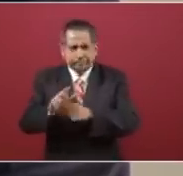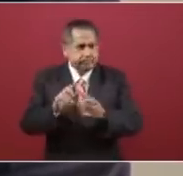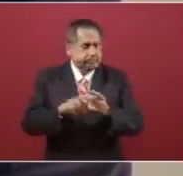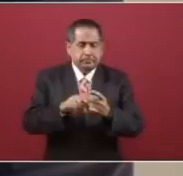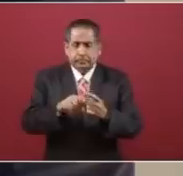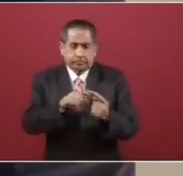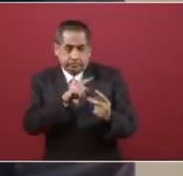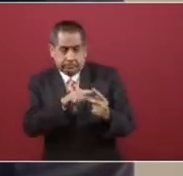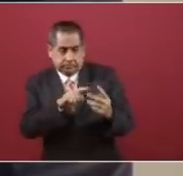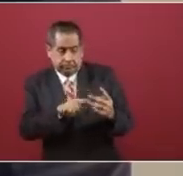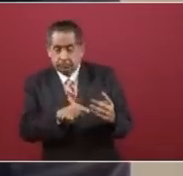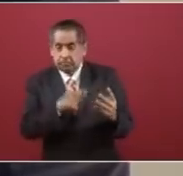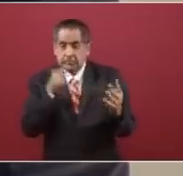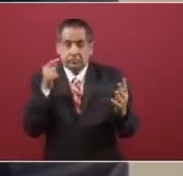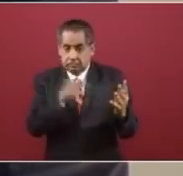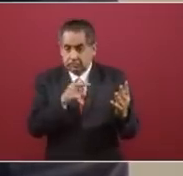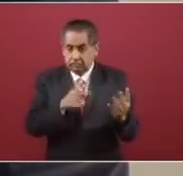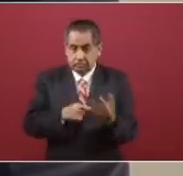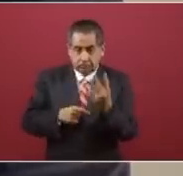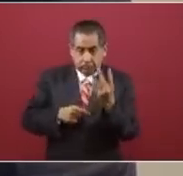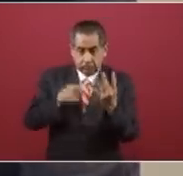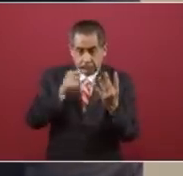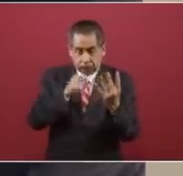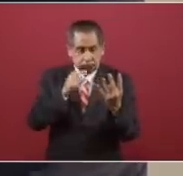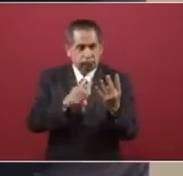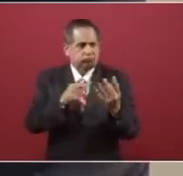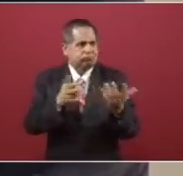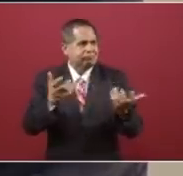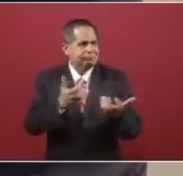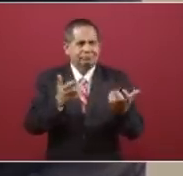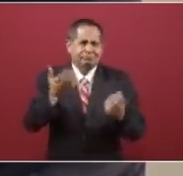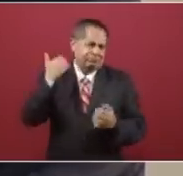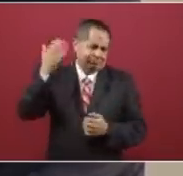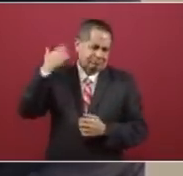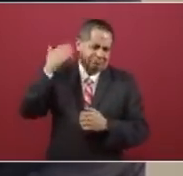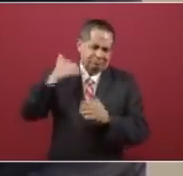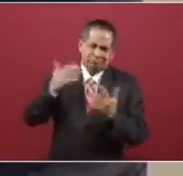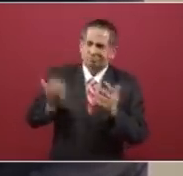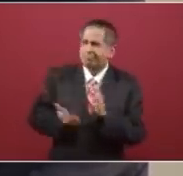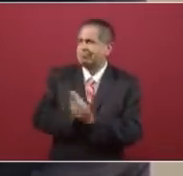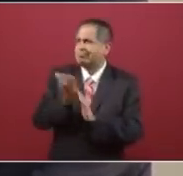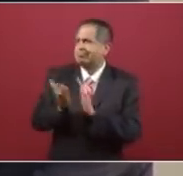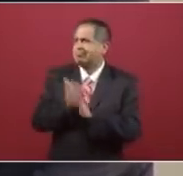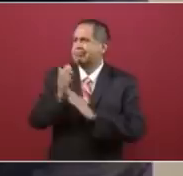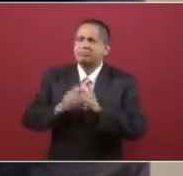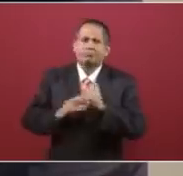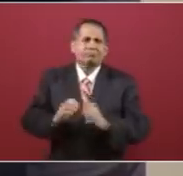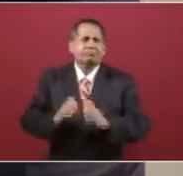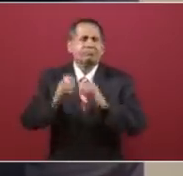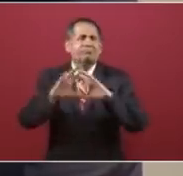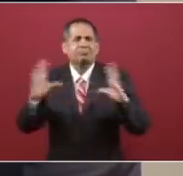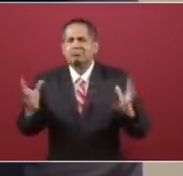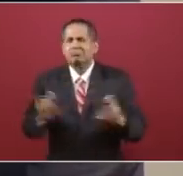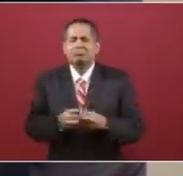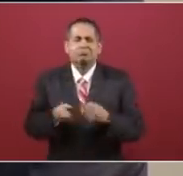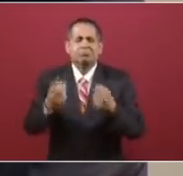esas cuatro han construido en promedio